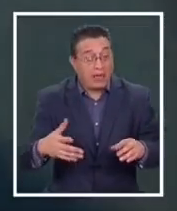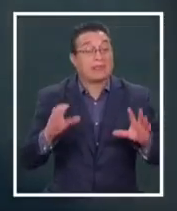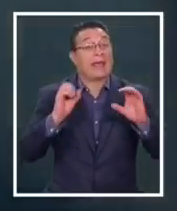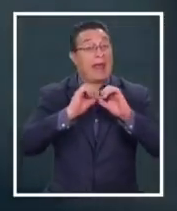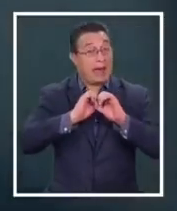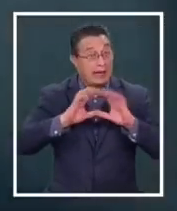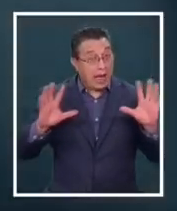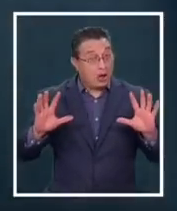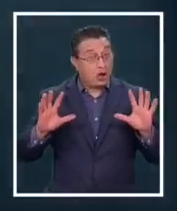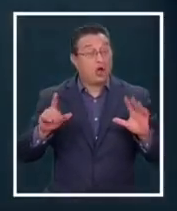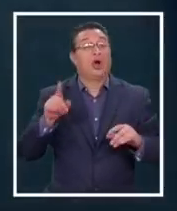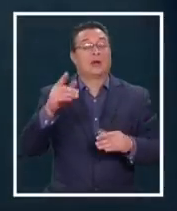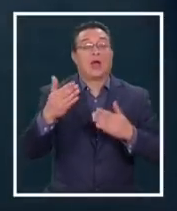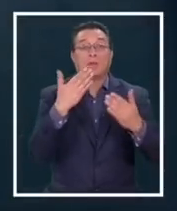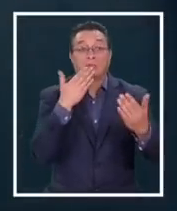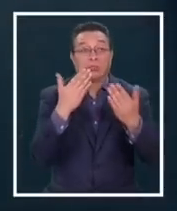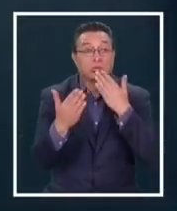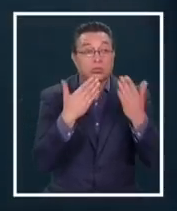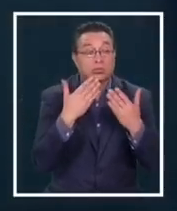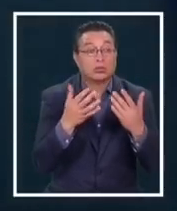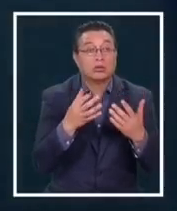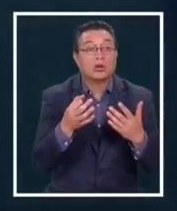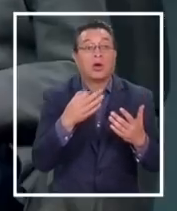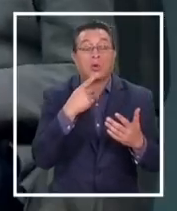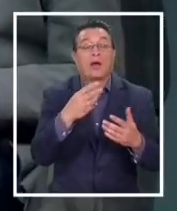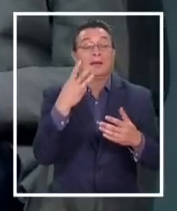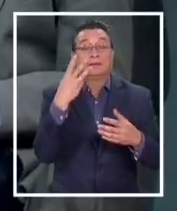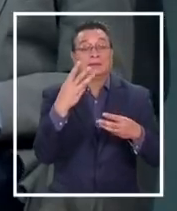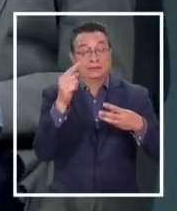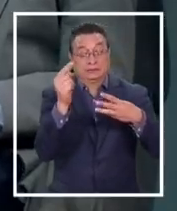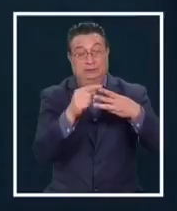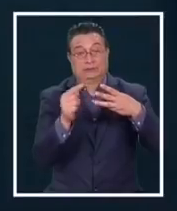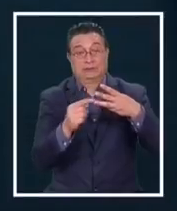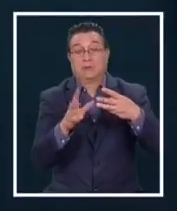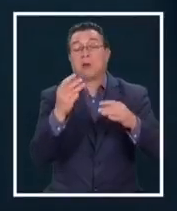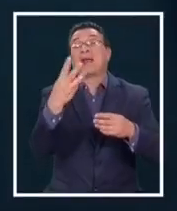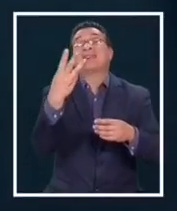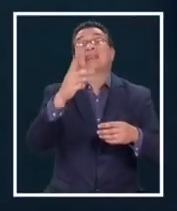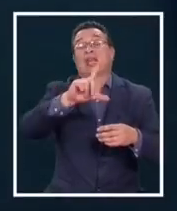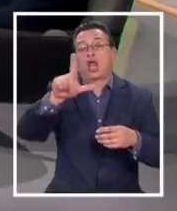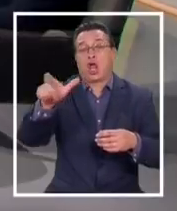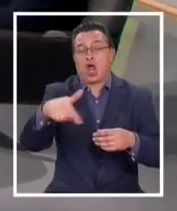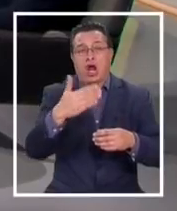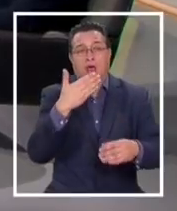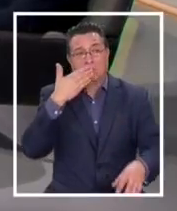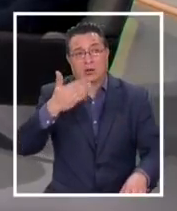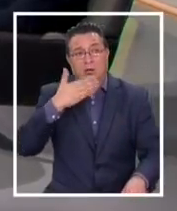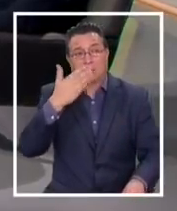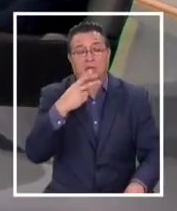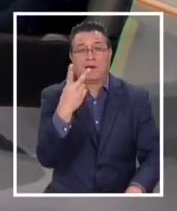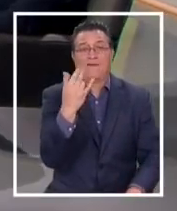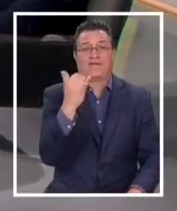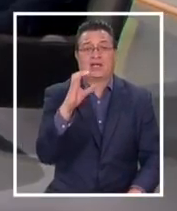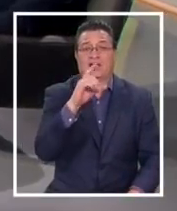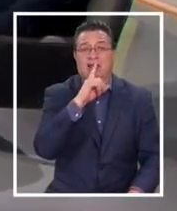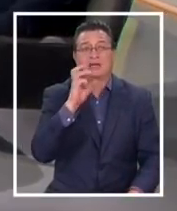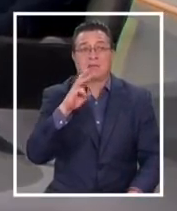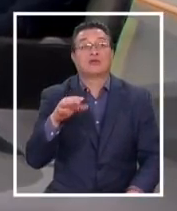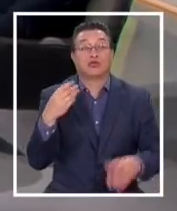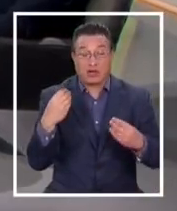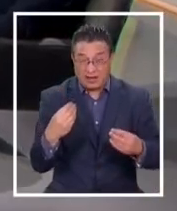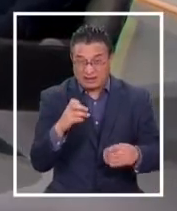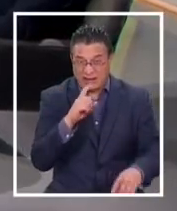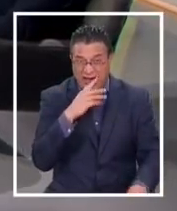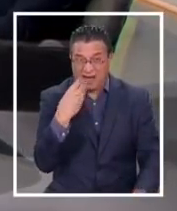aclarar que la conversación que se tuvo ayer, Paulina, por era tres, oportuno, yo creo que 3 horas duró escuchar al víctima. Paulina, ¿era